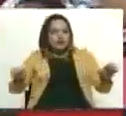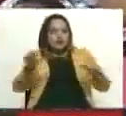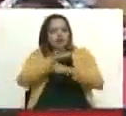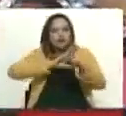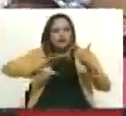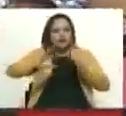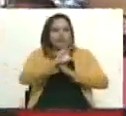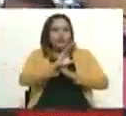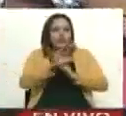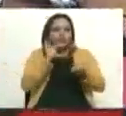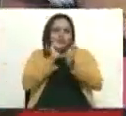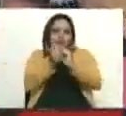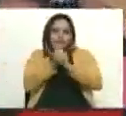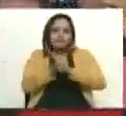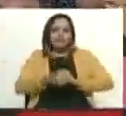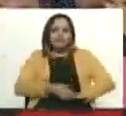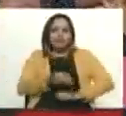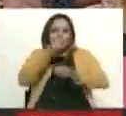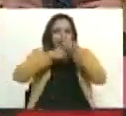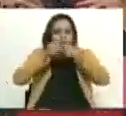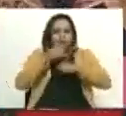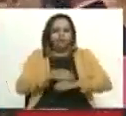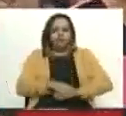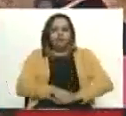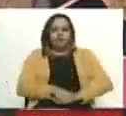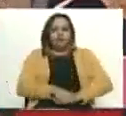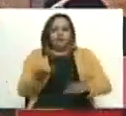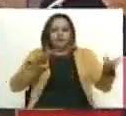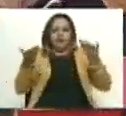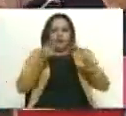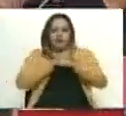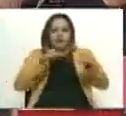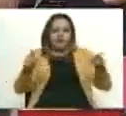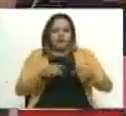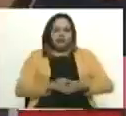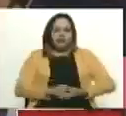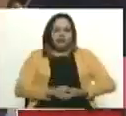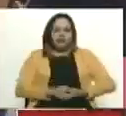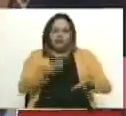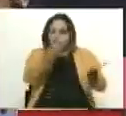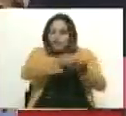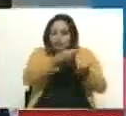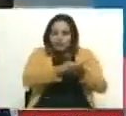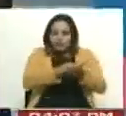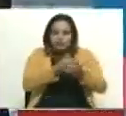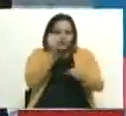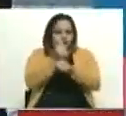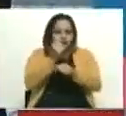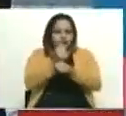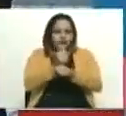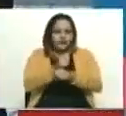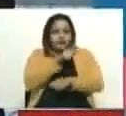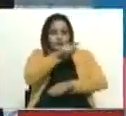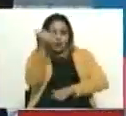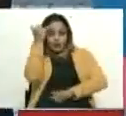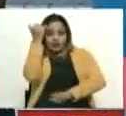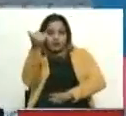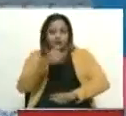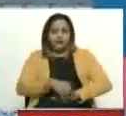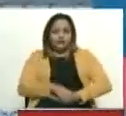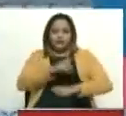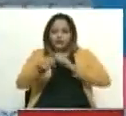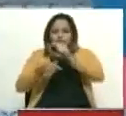cultura, en deporte, en alimentación, en servicios públicos, en salario. Esa fue la intención. Y